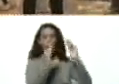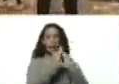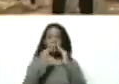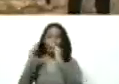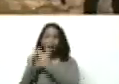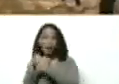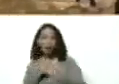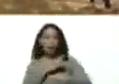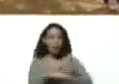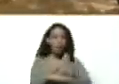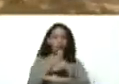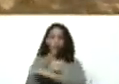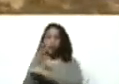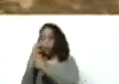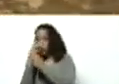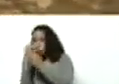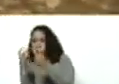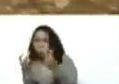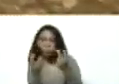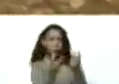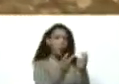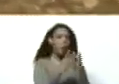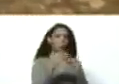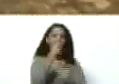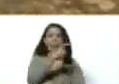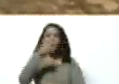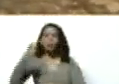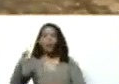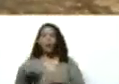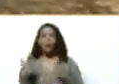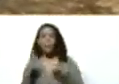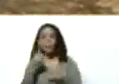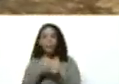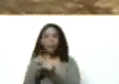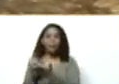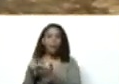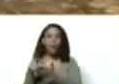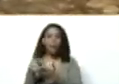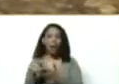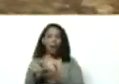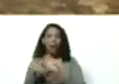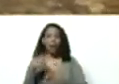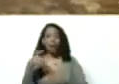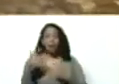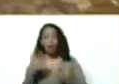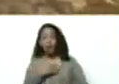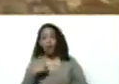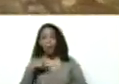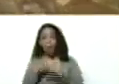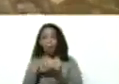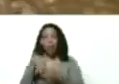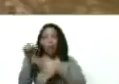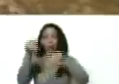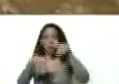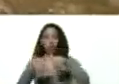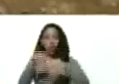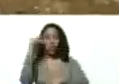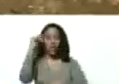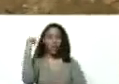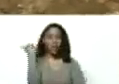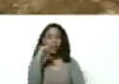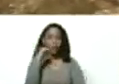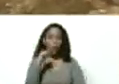invitando, convocando a todos los militantes que participen, los y las militantes que participen en la elección el día sábado.